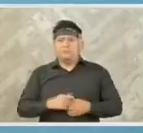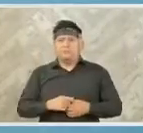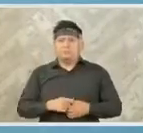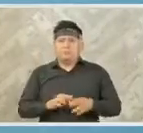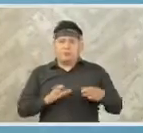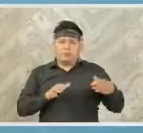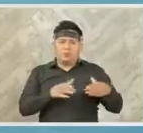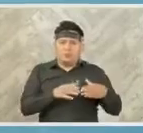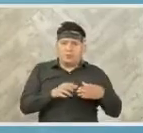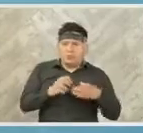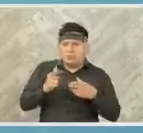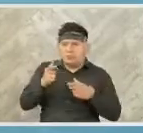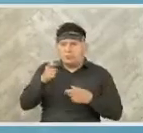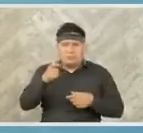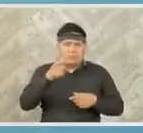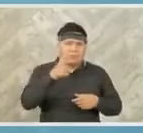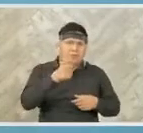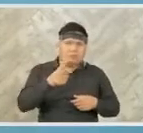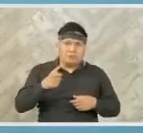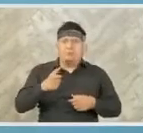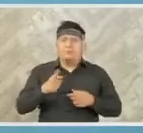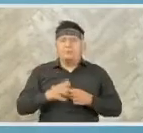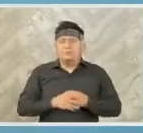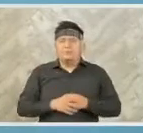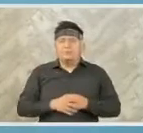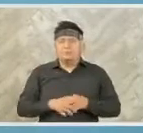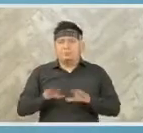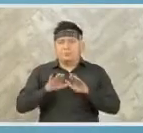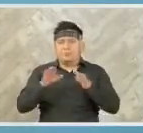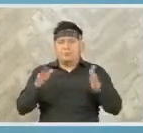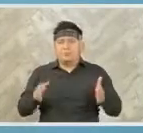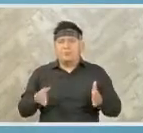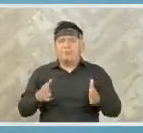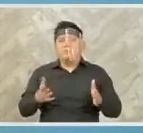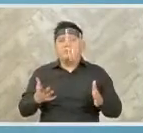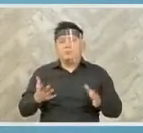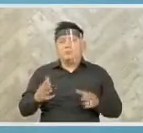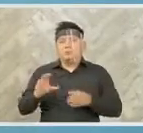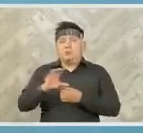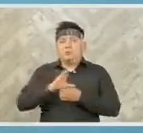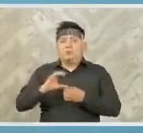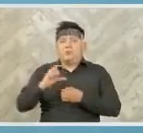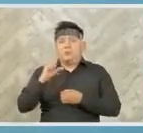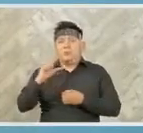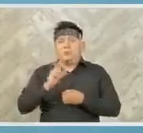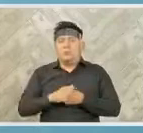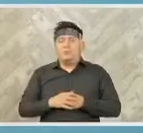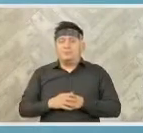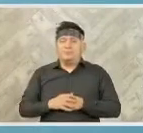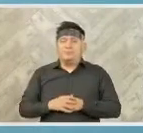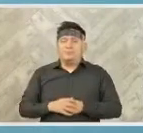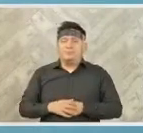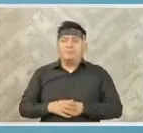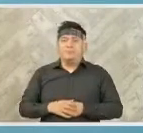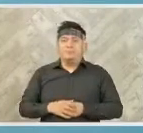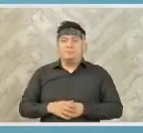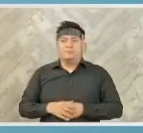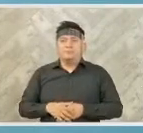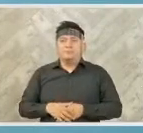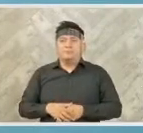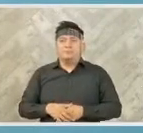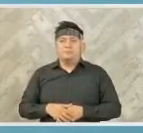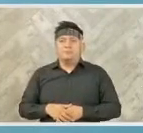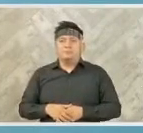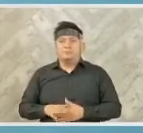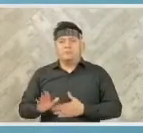selección tripartito en donde además participó nuestra mesa municipal de víctimas, que es uno de los pilares en, por supuesto,